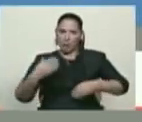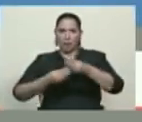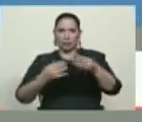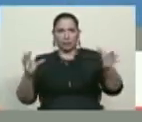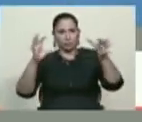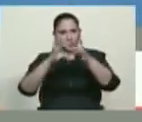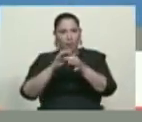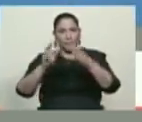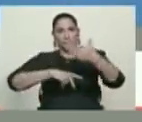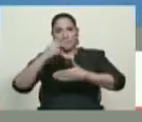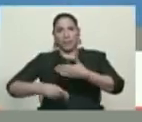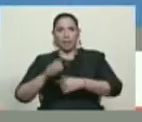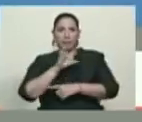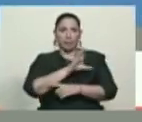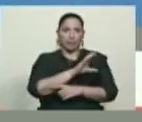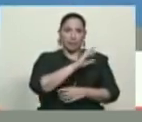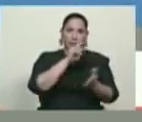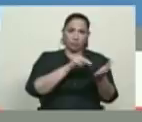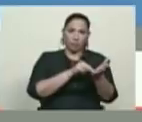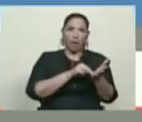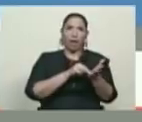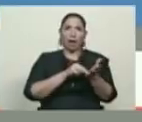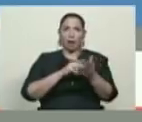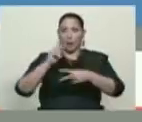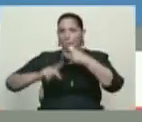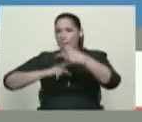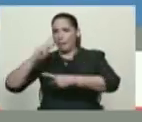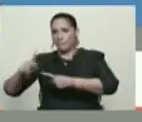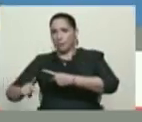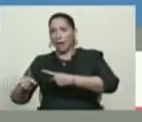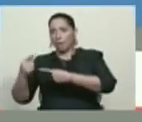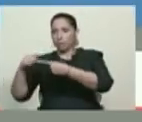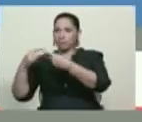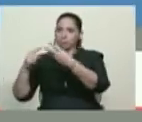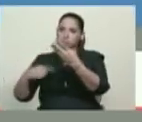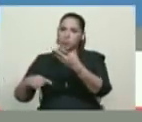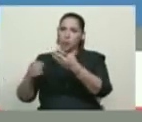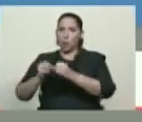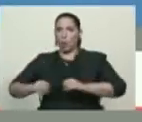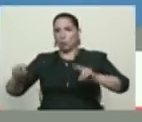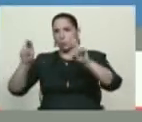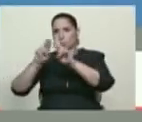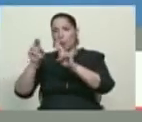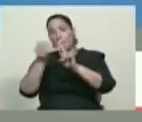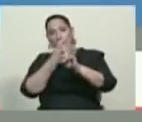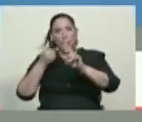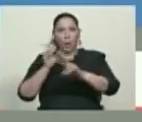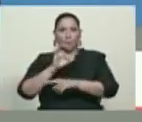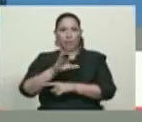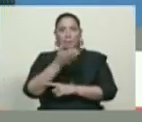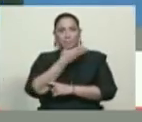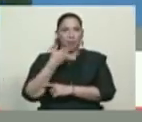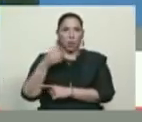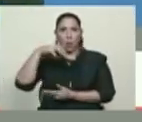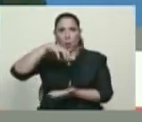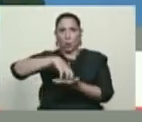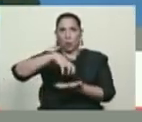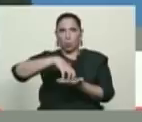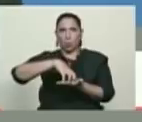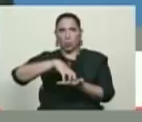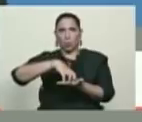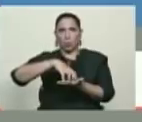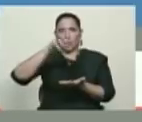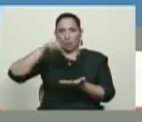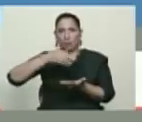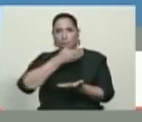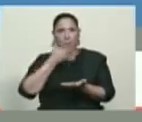el plan nacional con el plan multilateral de Naciones Unidas para un mejor país, para una mejor región y para, por supuesto,